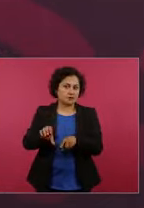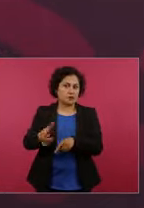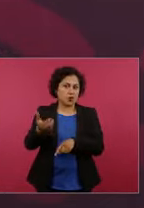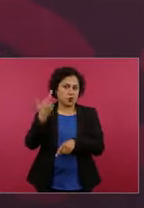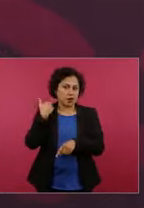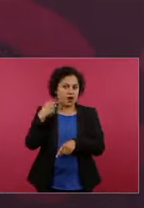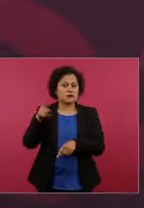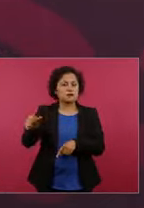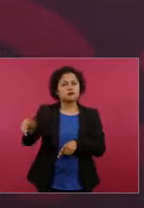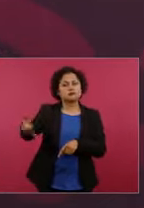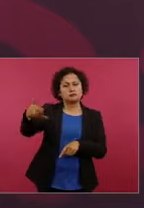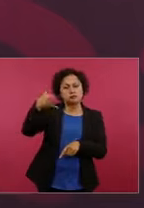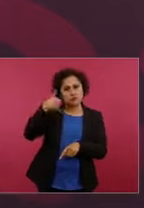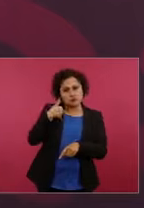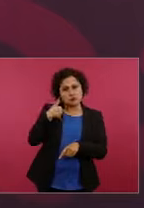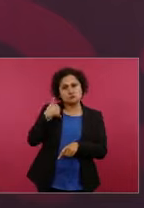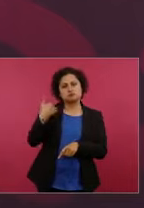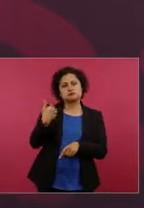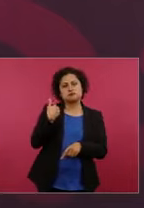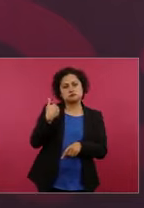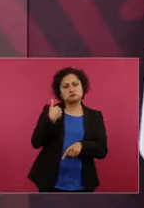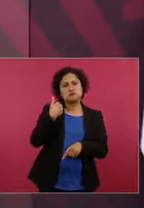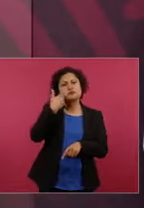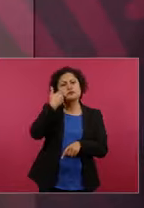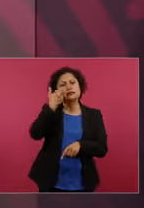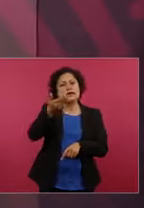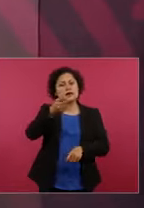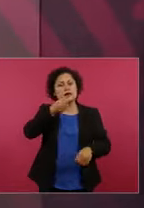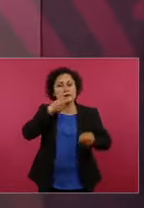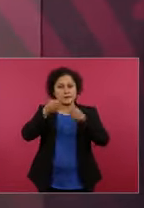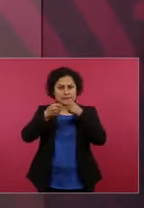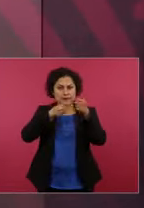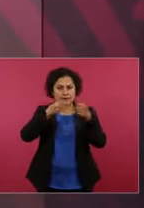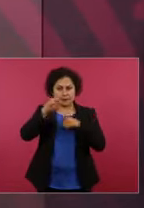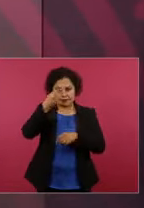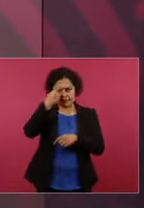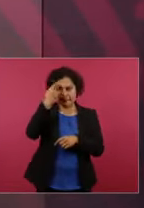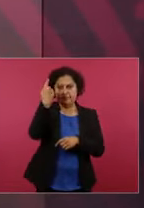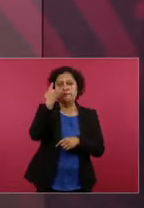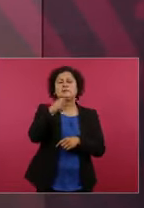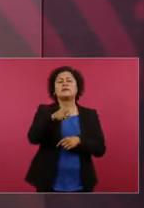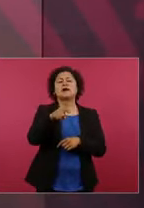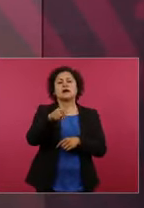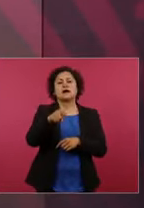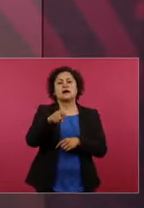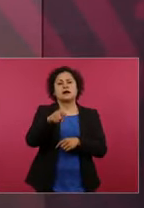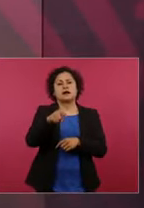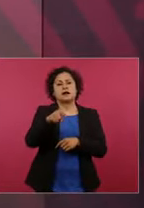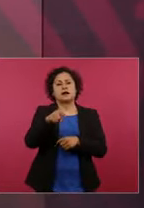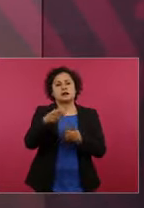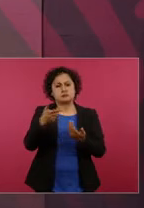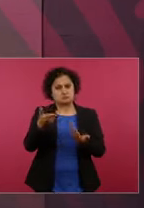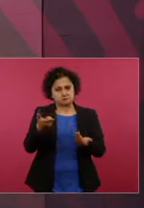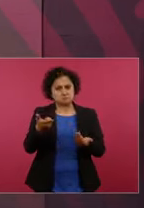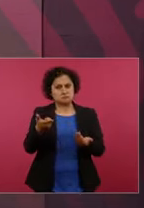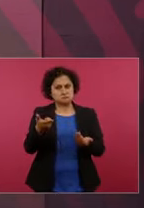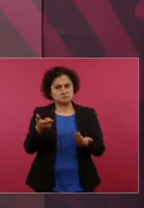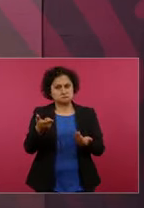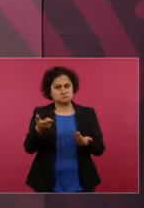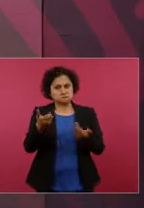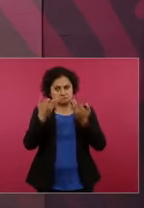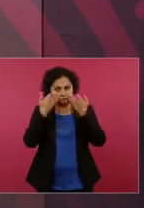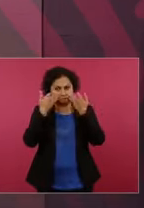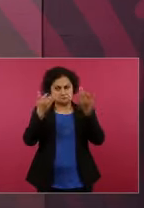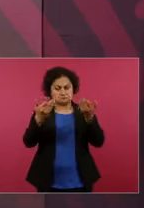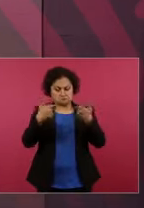dice, quiero hacerle una entrevista para demostrarle de que no hay